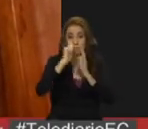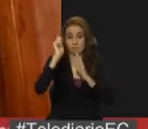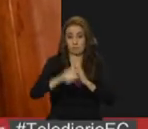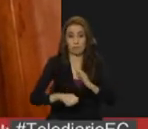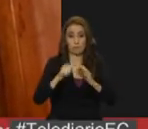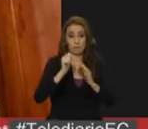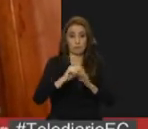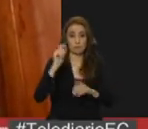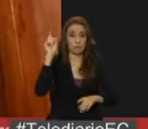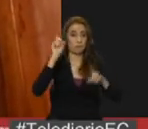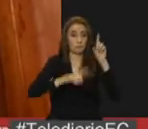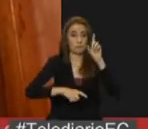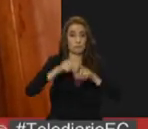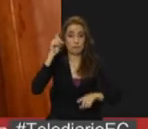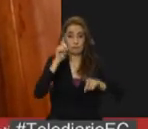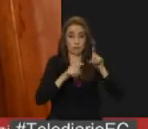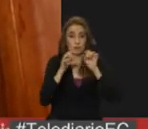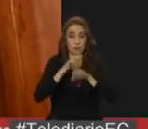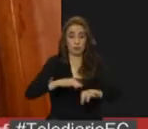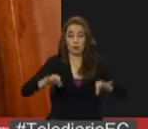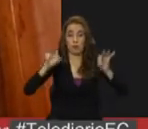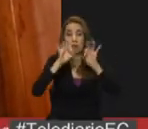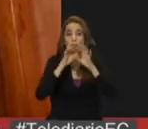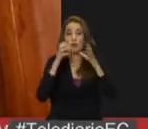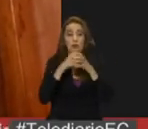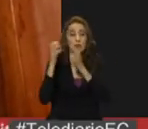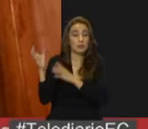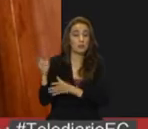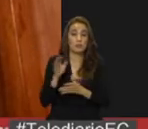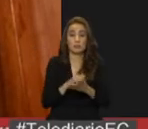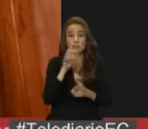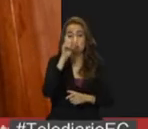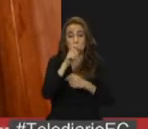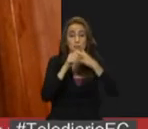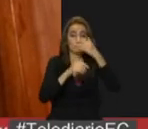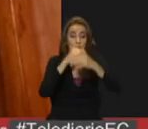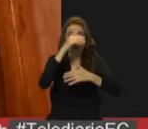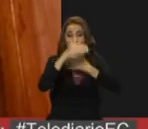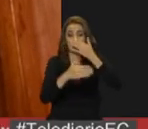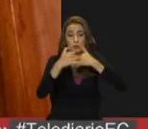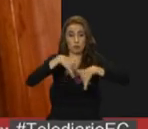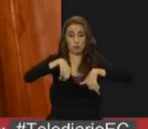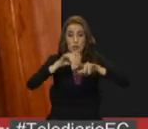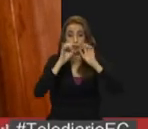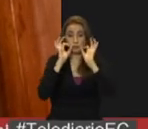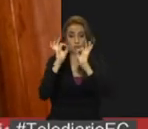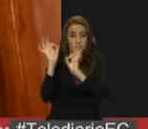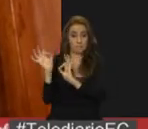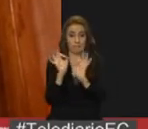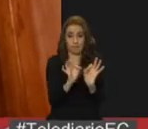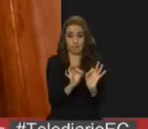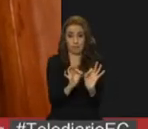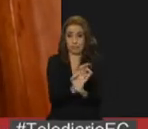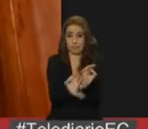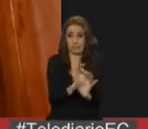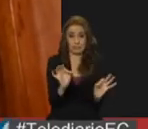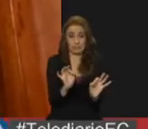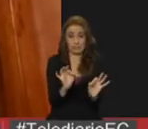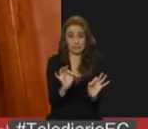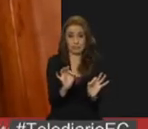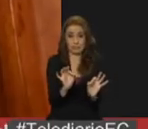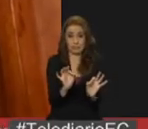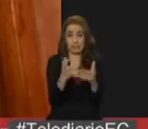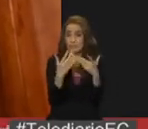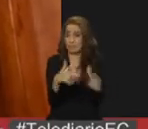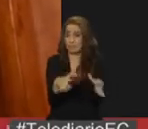que el 47% de los ciudadanos en Ecuador viran la cara ante los sobornos. No les